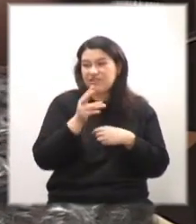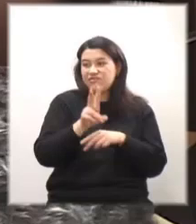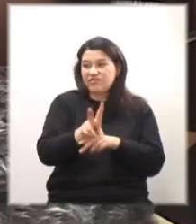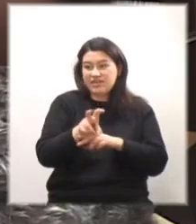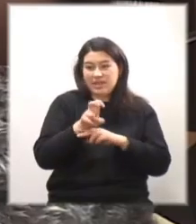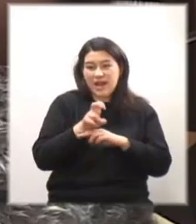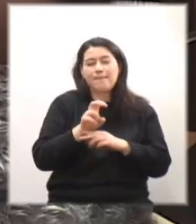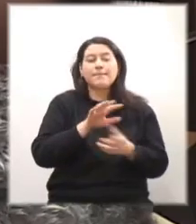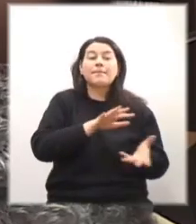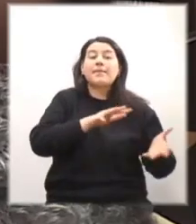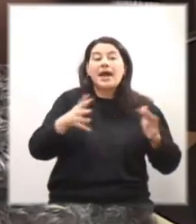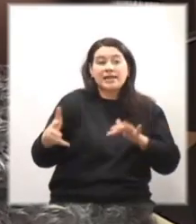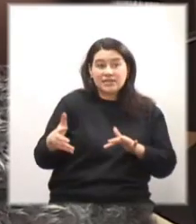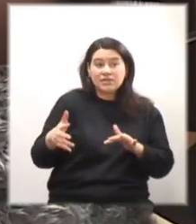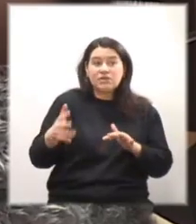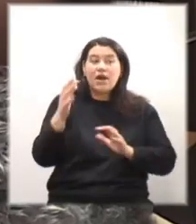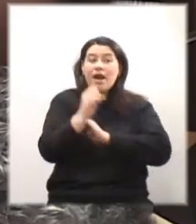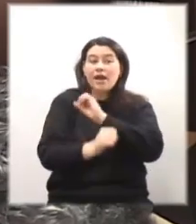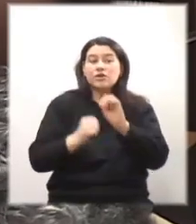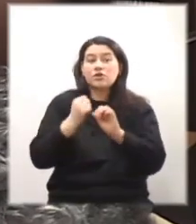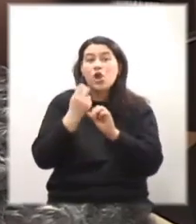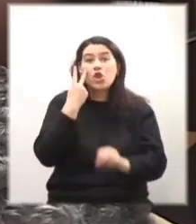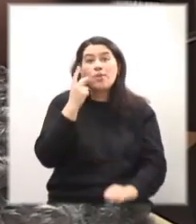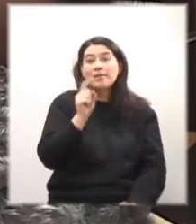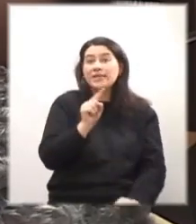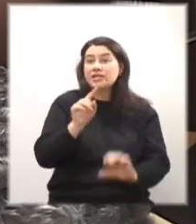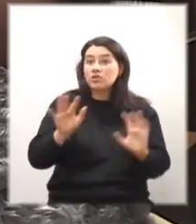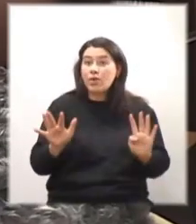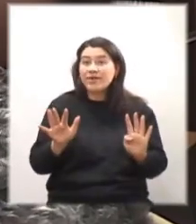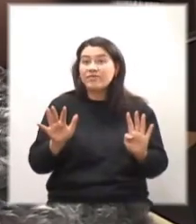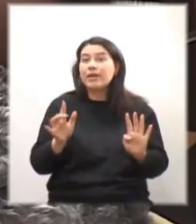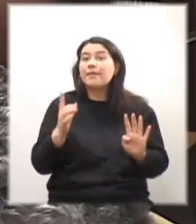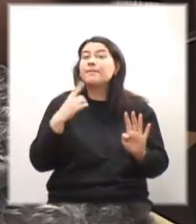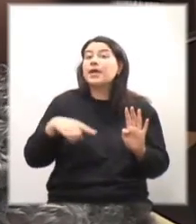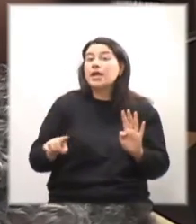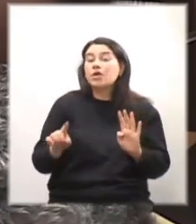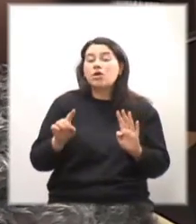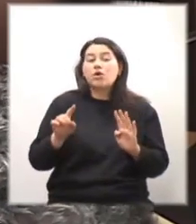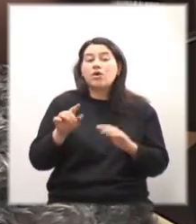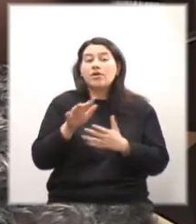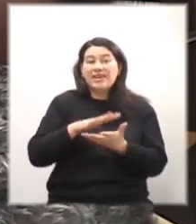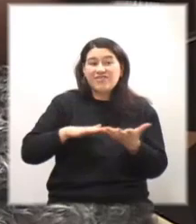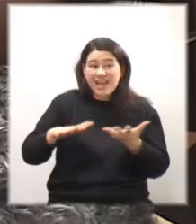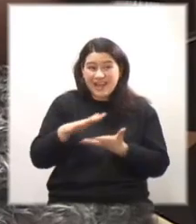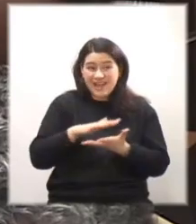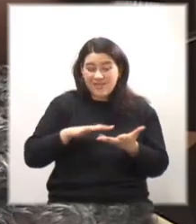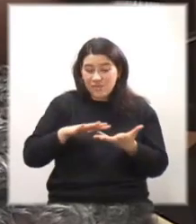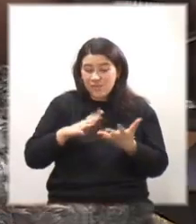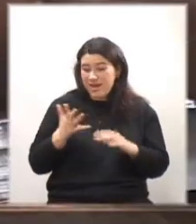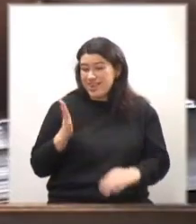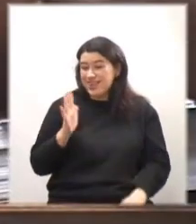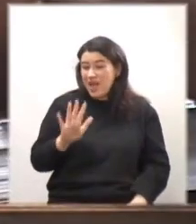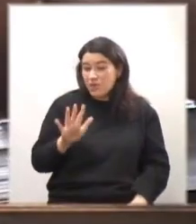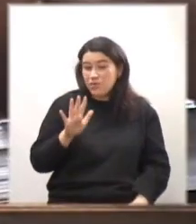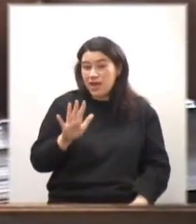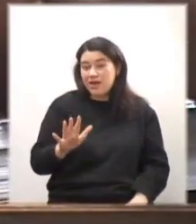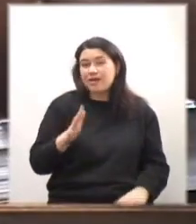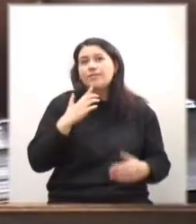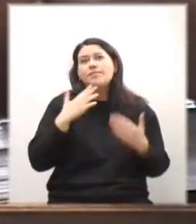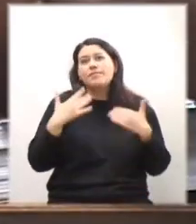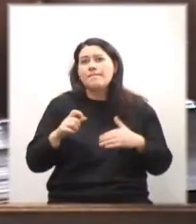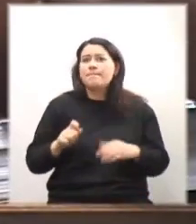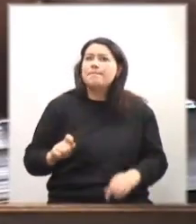fiscal similar al del 2019, pero con un nivel de deuda